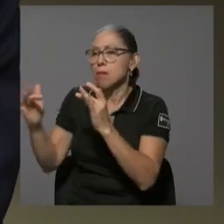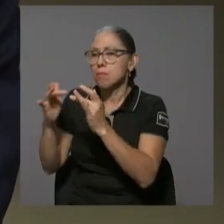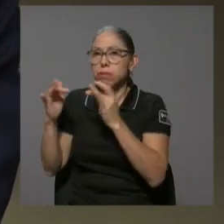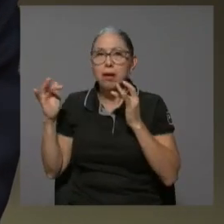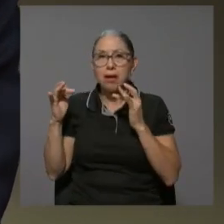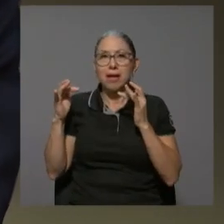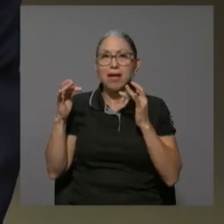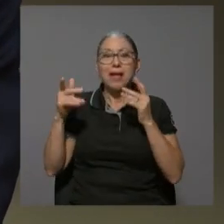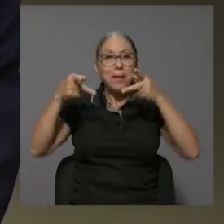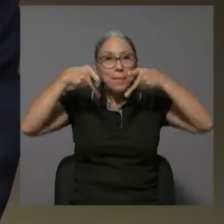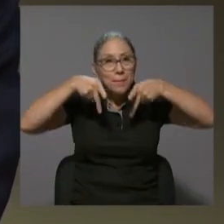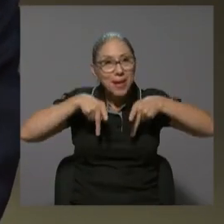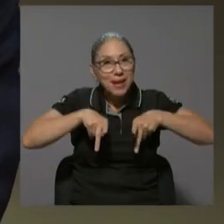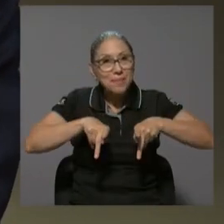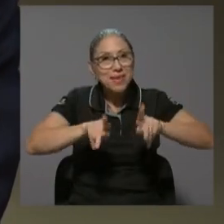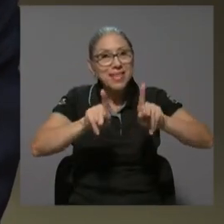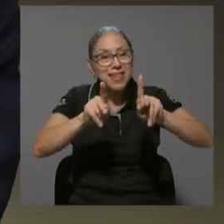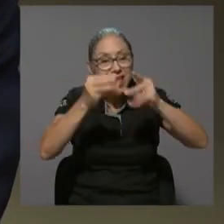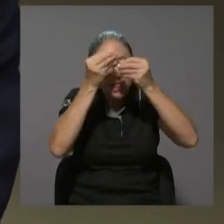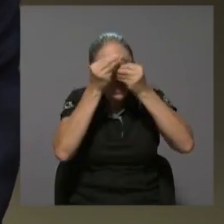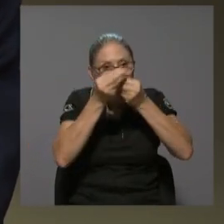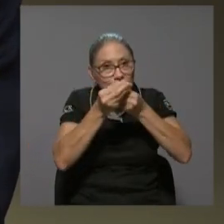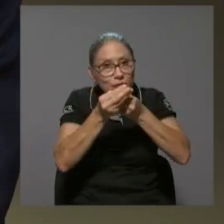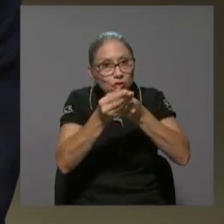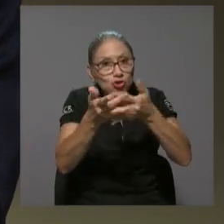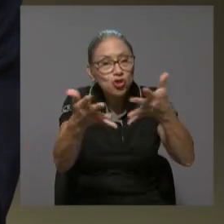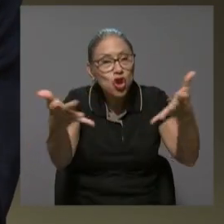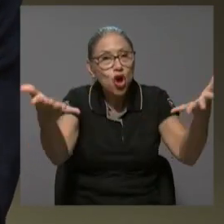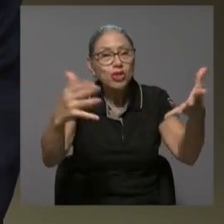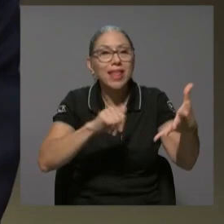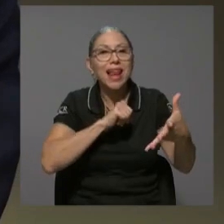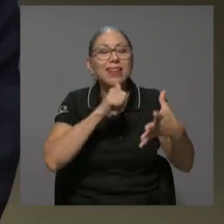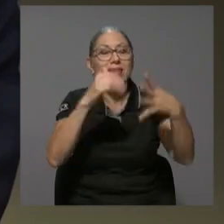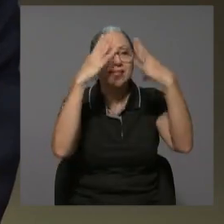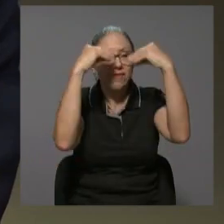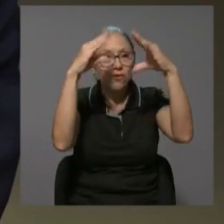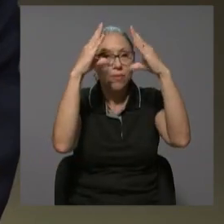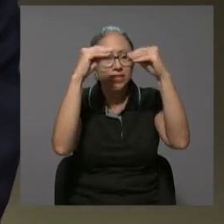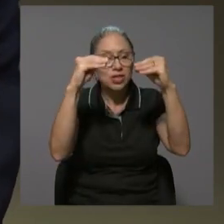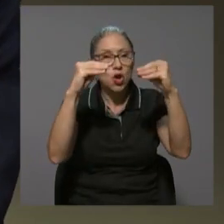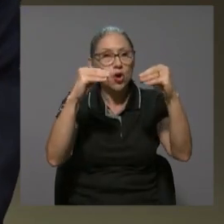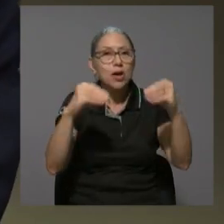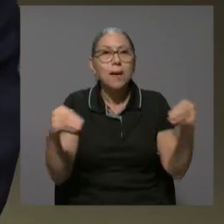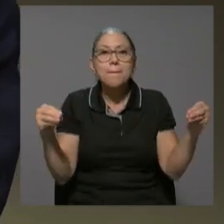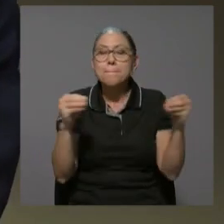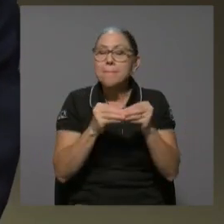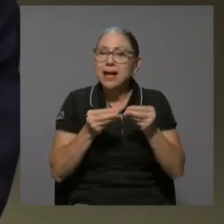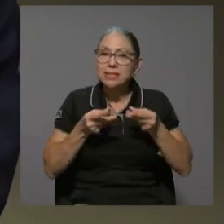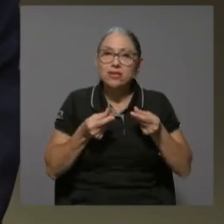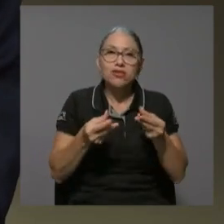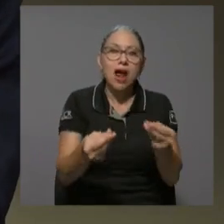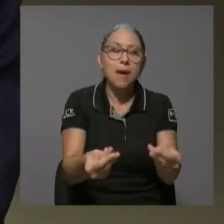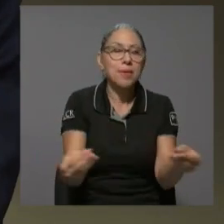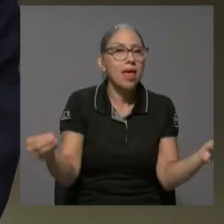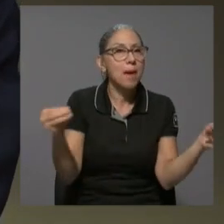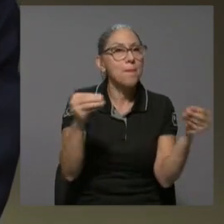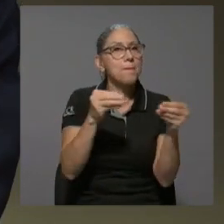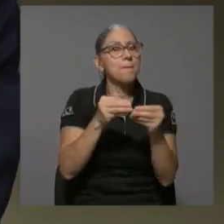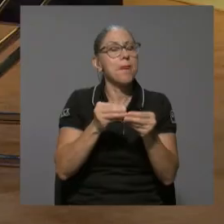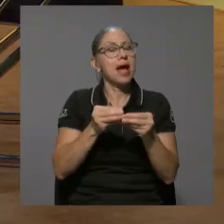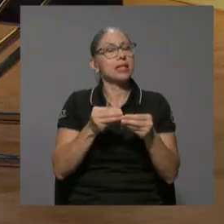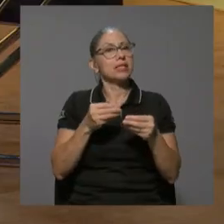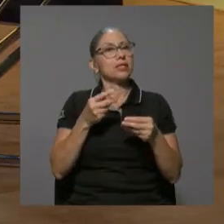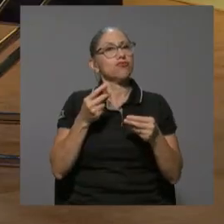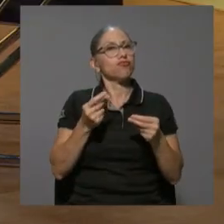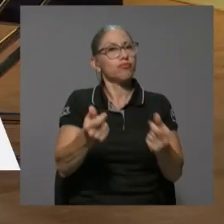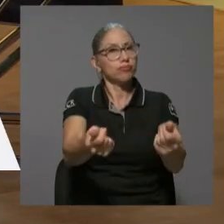que la difusión de la desinformación sea mucho más óptima, sea más rápida, sea más eficaz